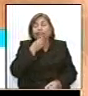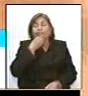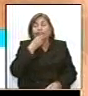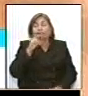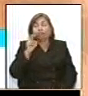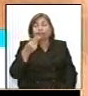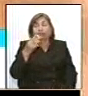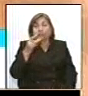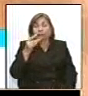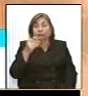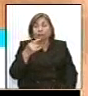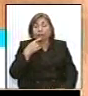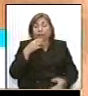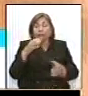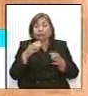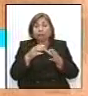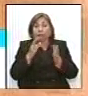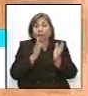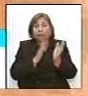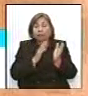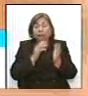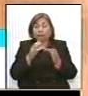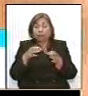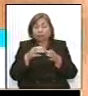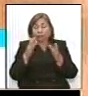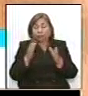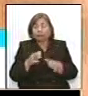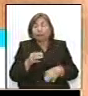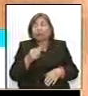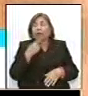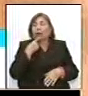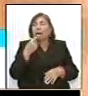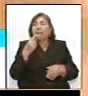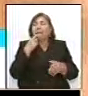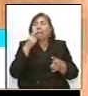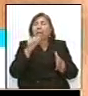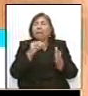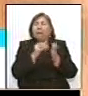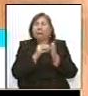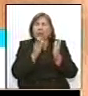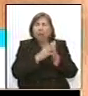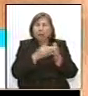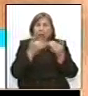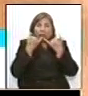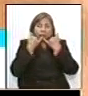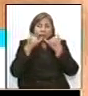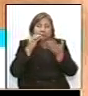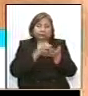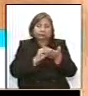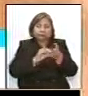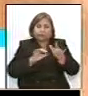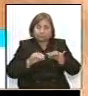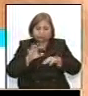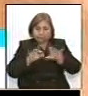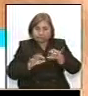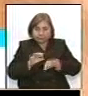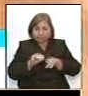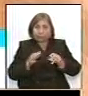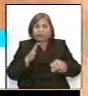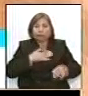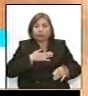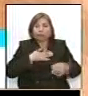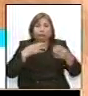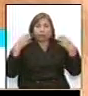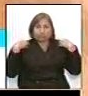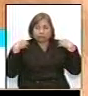2018, el congresista denunciado declara, y cito textualmente: los informes fueron elaborados por el personal de mi